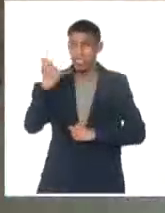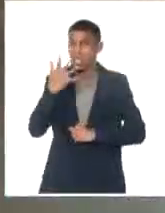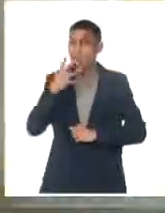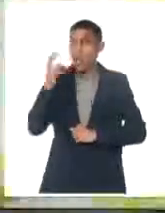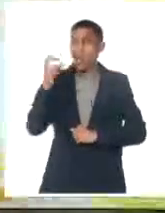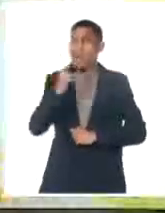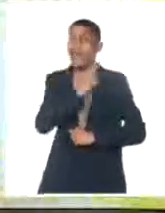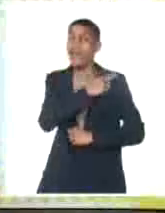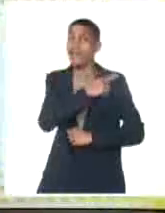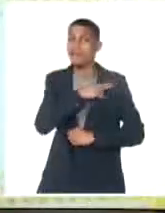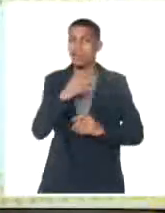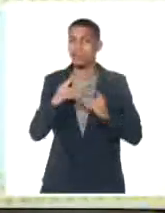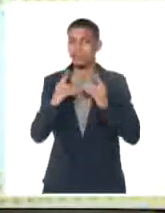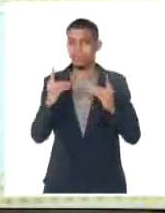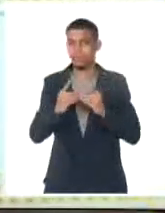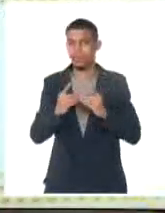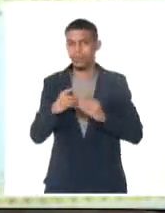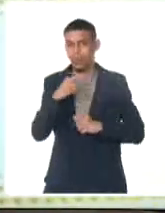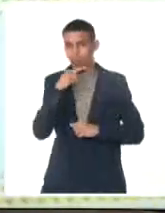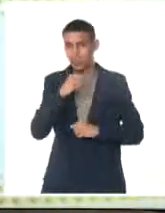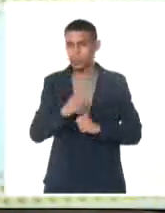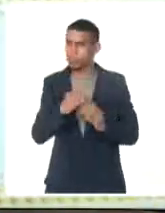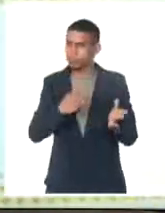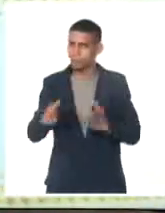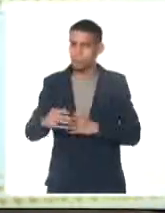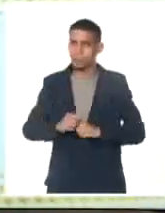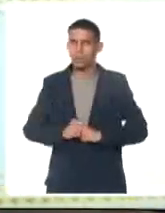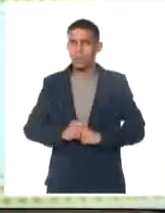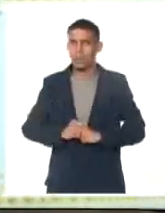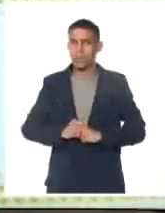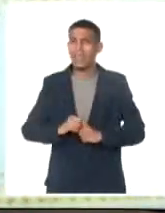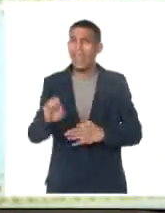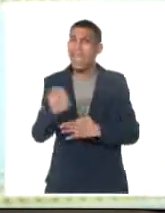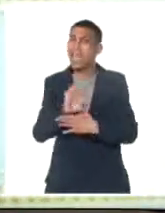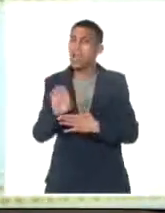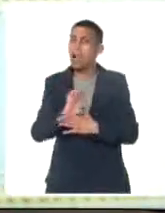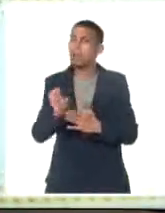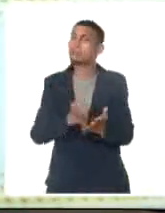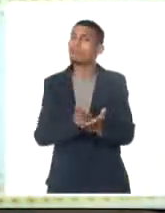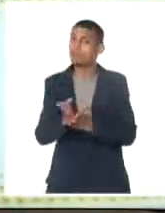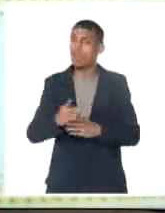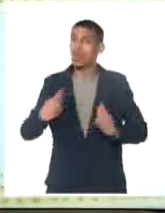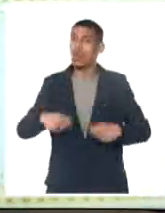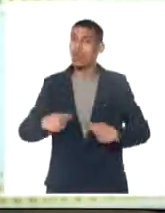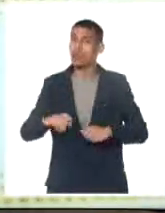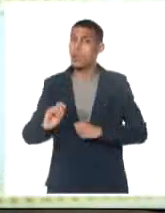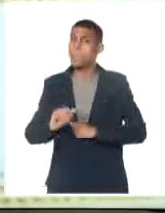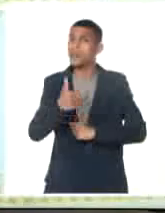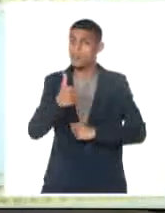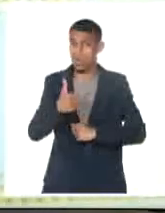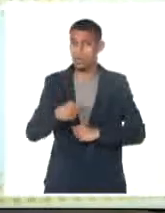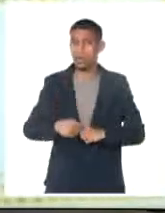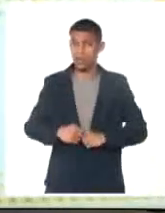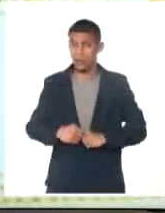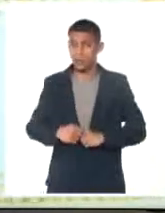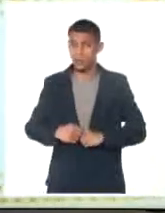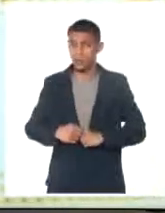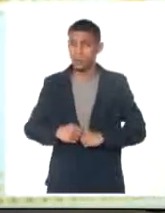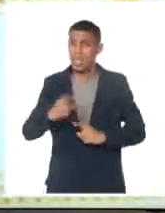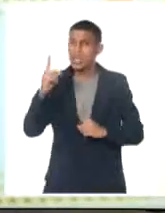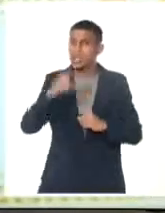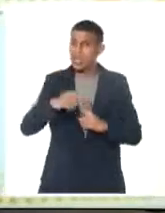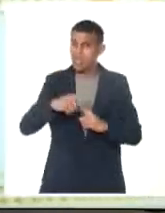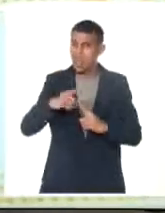diplomacia rusa. Y avanza en Ecuador el juicio político contra el presidente Guillermo Lasso. Las comparecencias de testigos